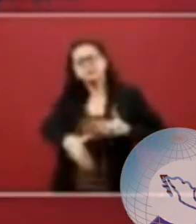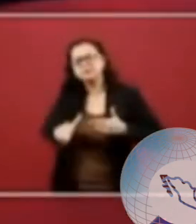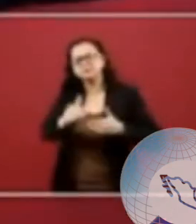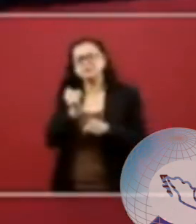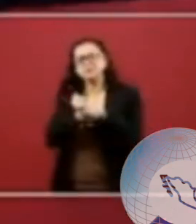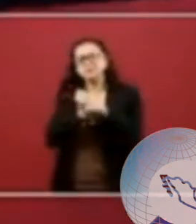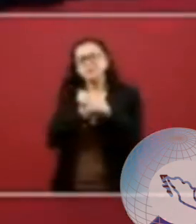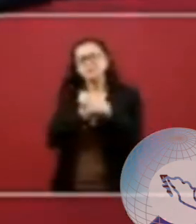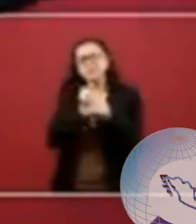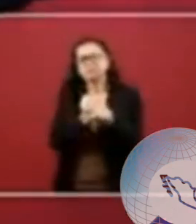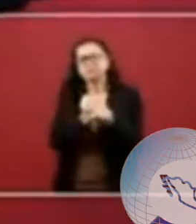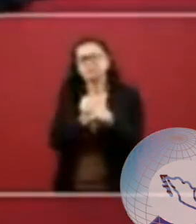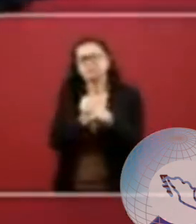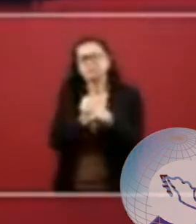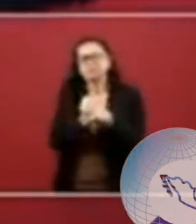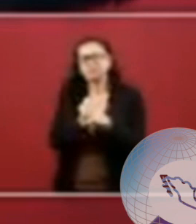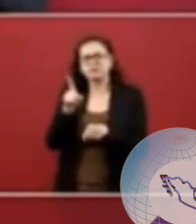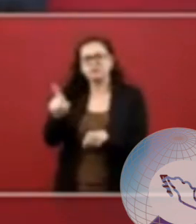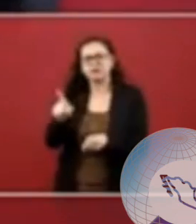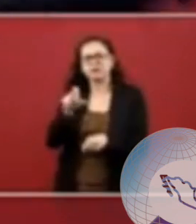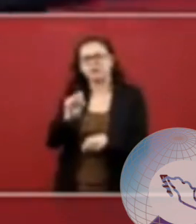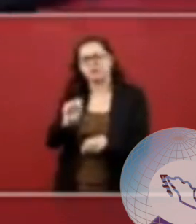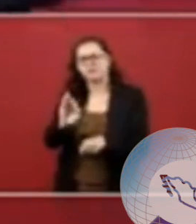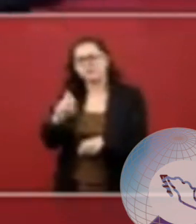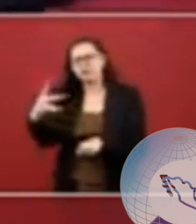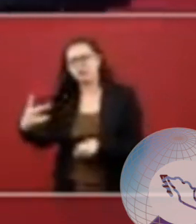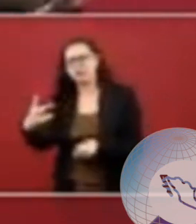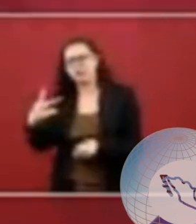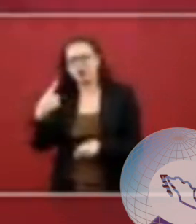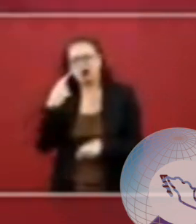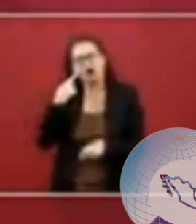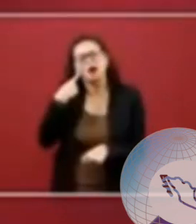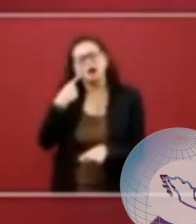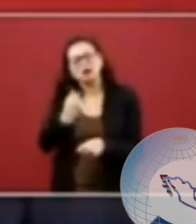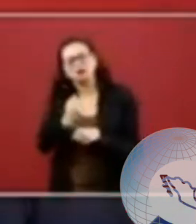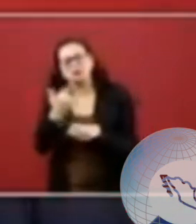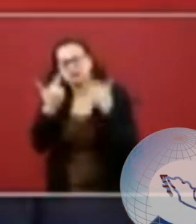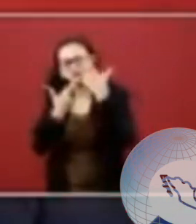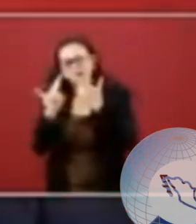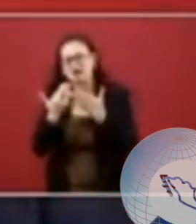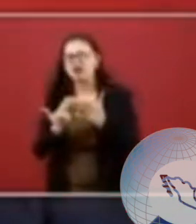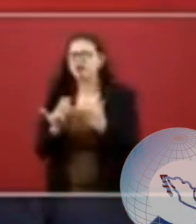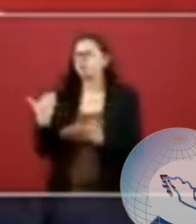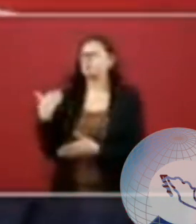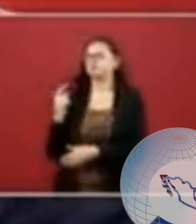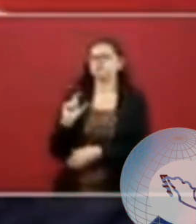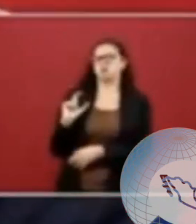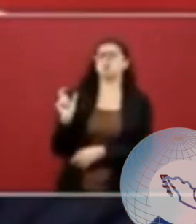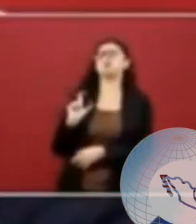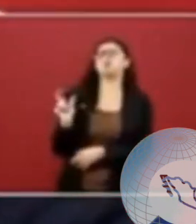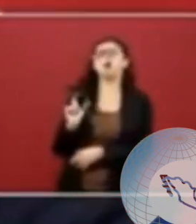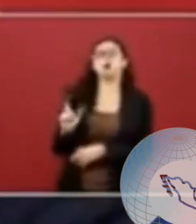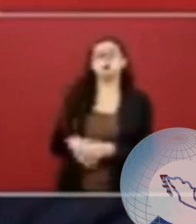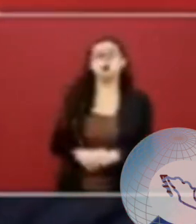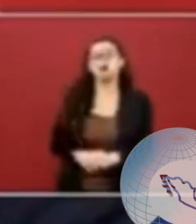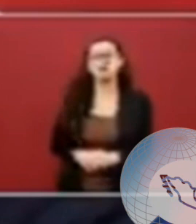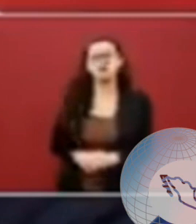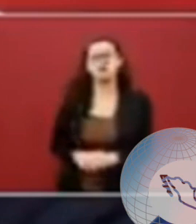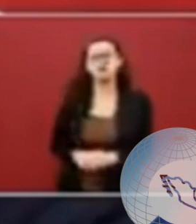que la Secretaría de la Función Pública decida. O sea, la